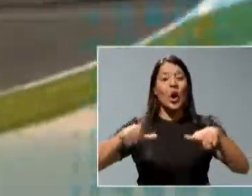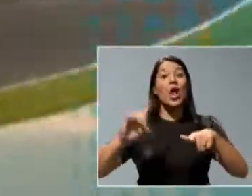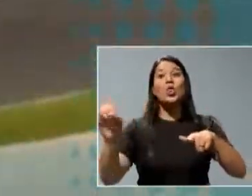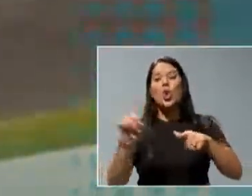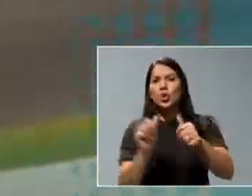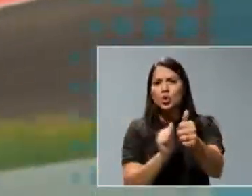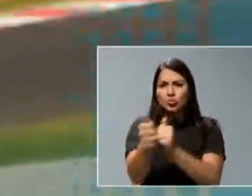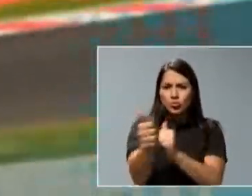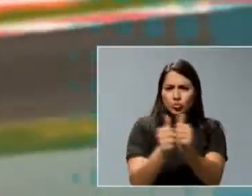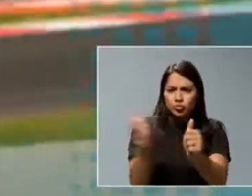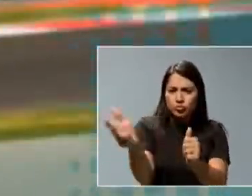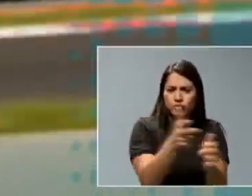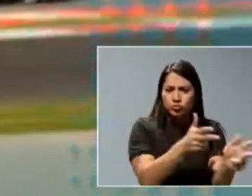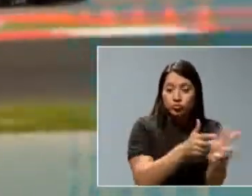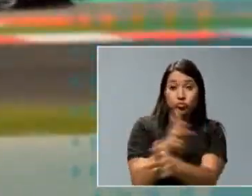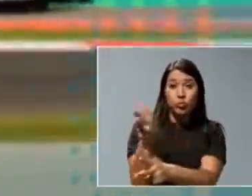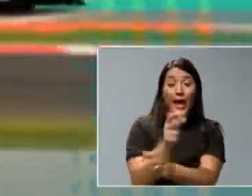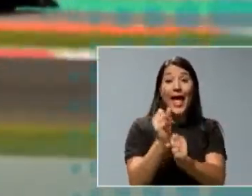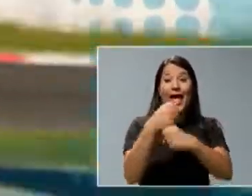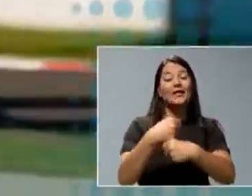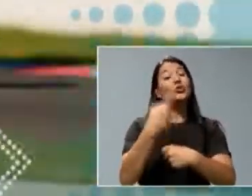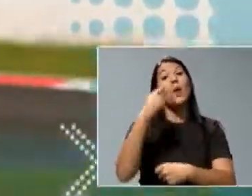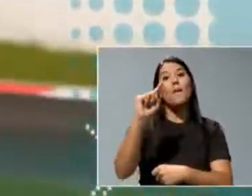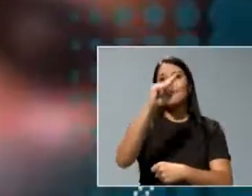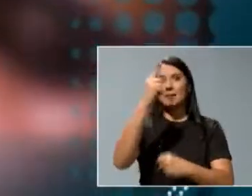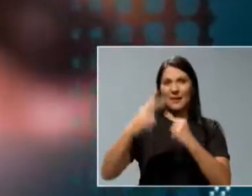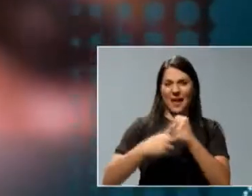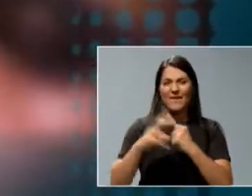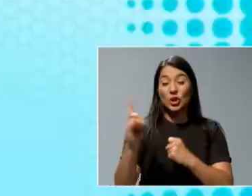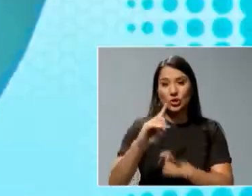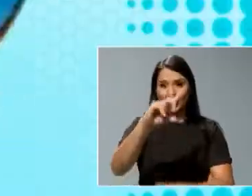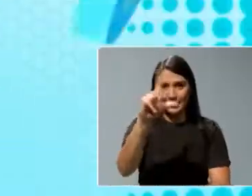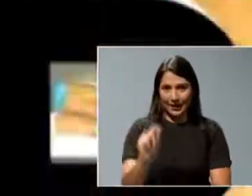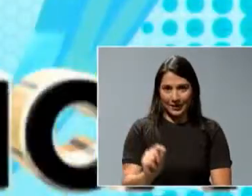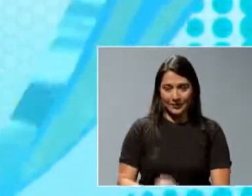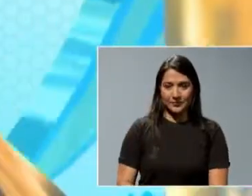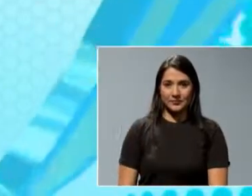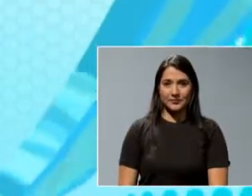un campeonato de automovilismo realizado por primera vez en Italia.